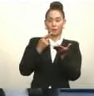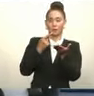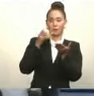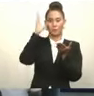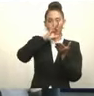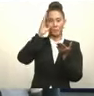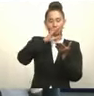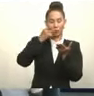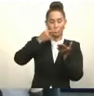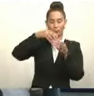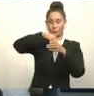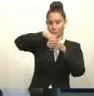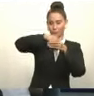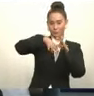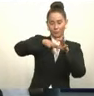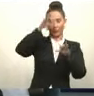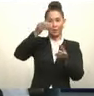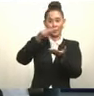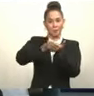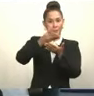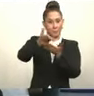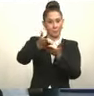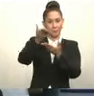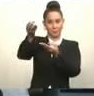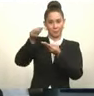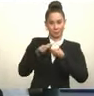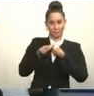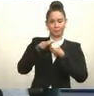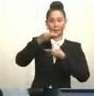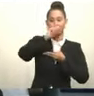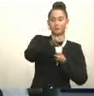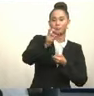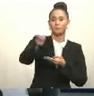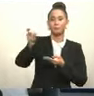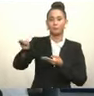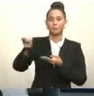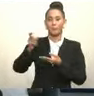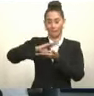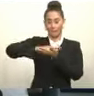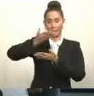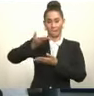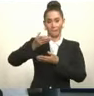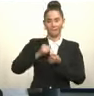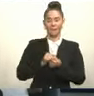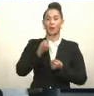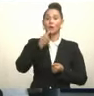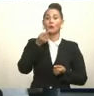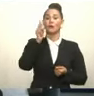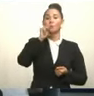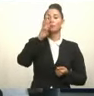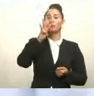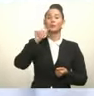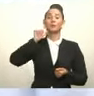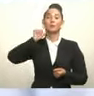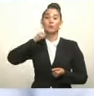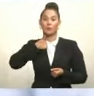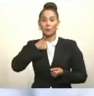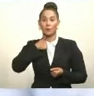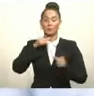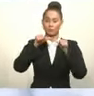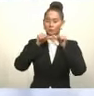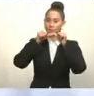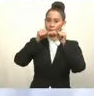licitación nacional e internacional para adquirirlo. Lo que dijimos el 24 de agosto se cumple al pie